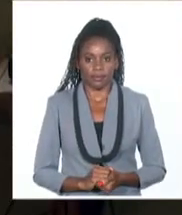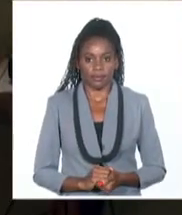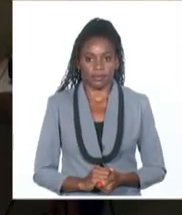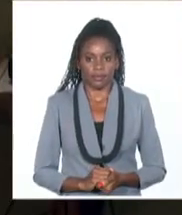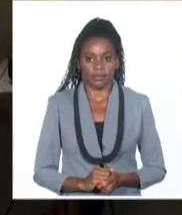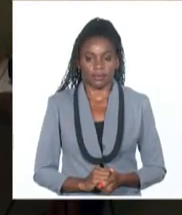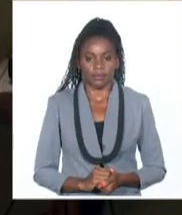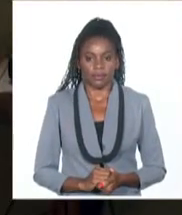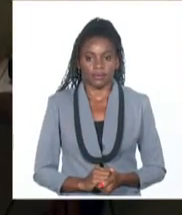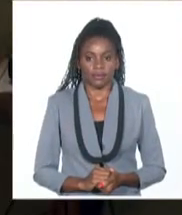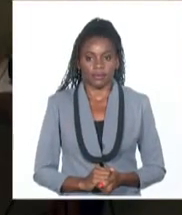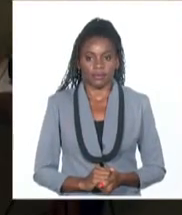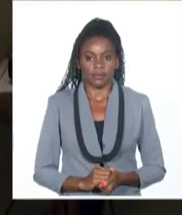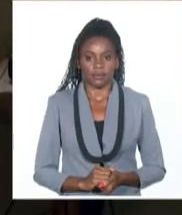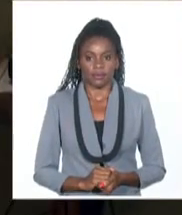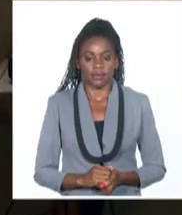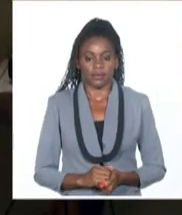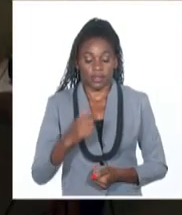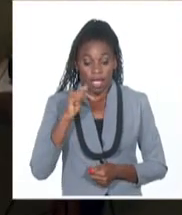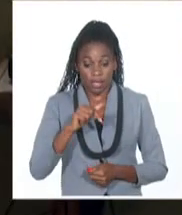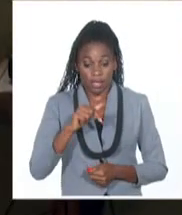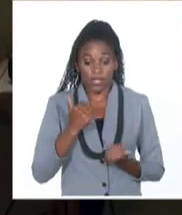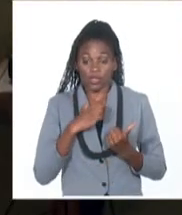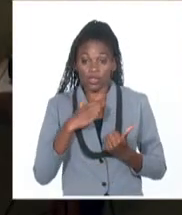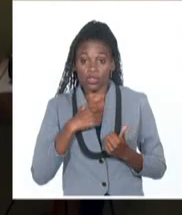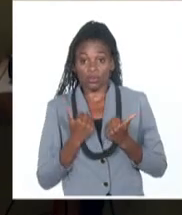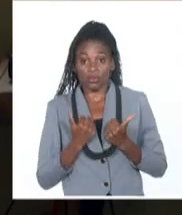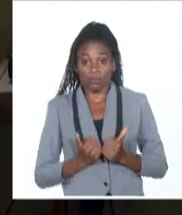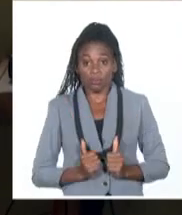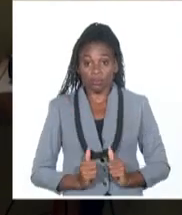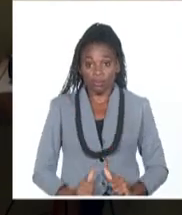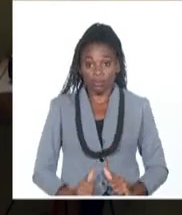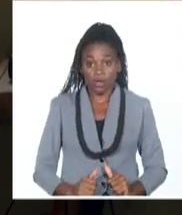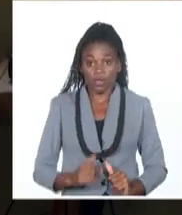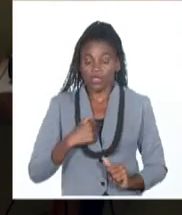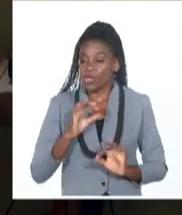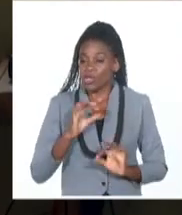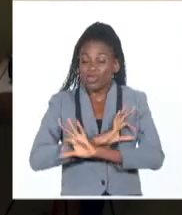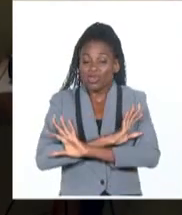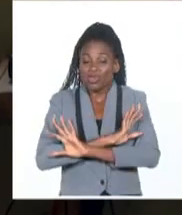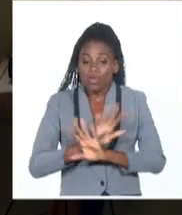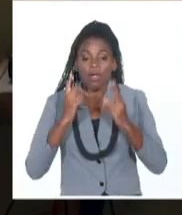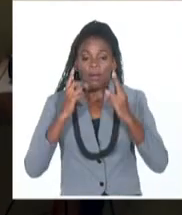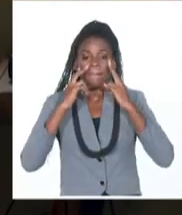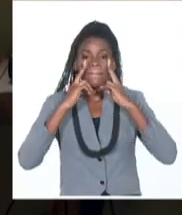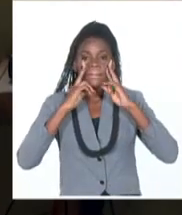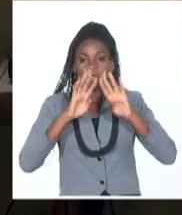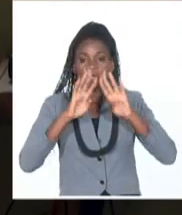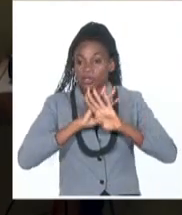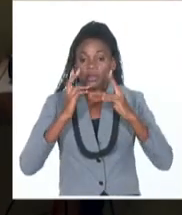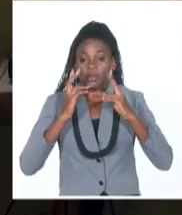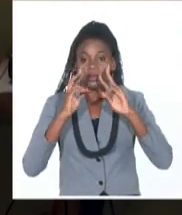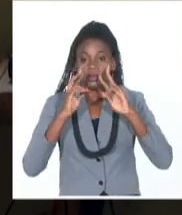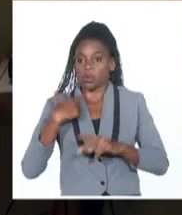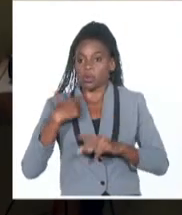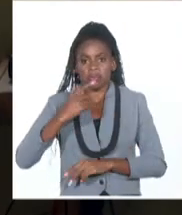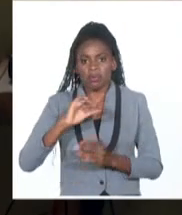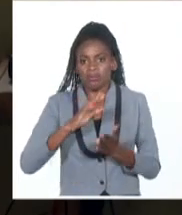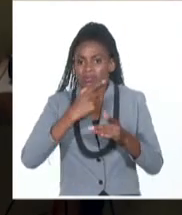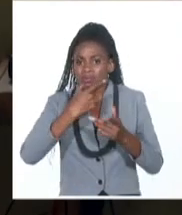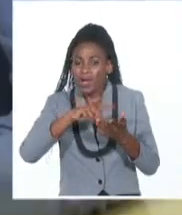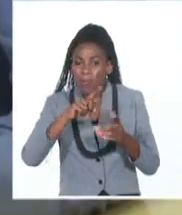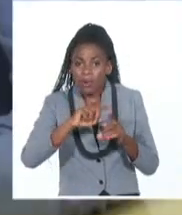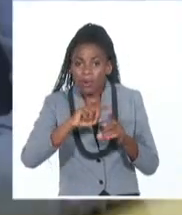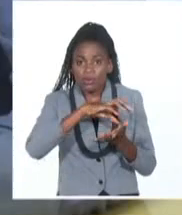como quien dice, nacimos y aquí tuvimos, hemos estado toda la vida y ya de aquí yo no me voy para ninguna